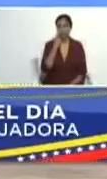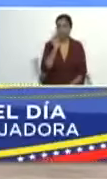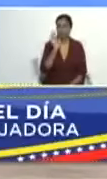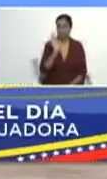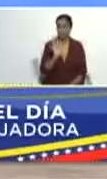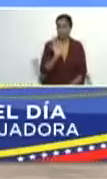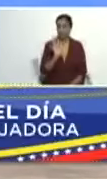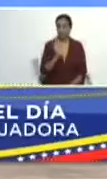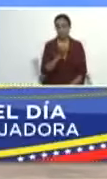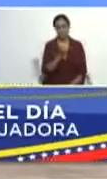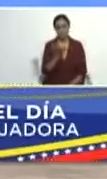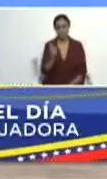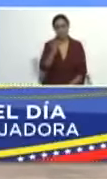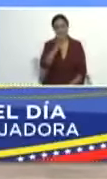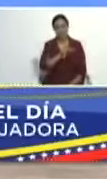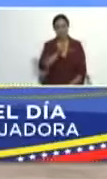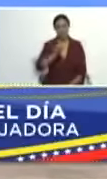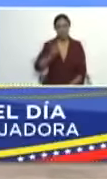compatriota,